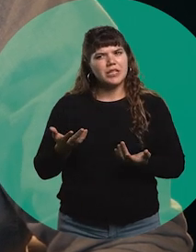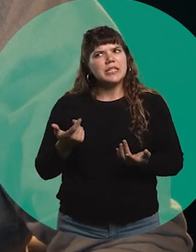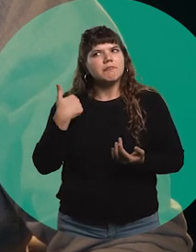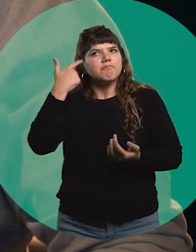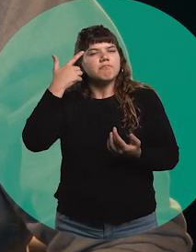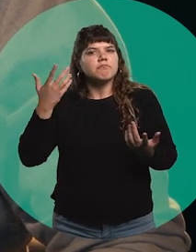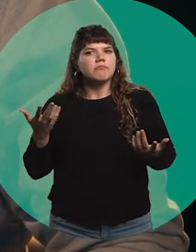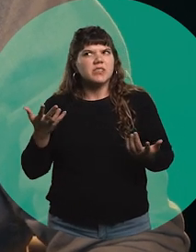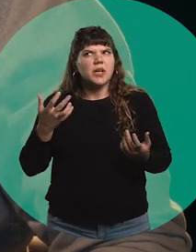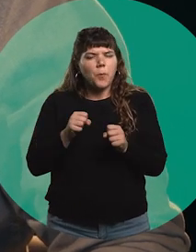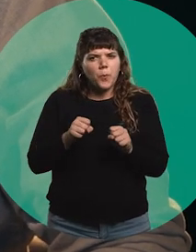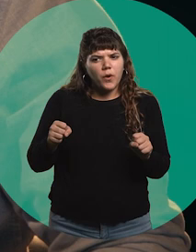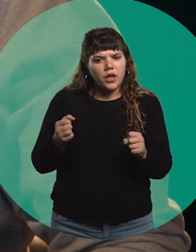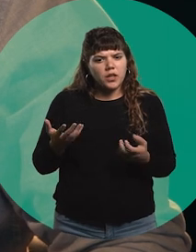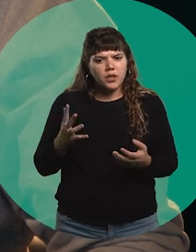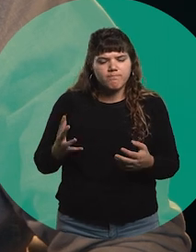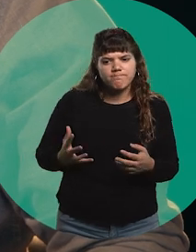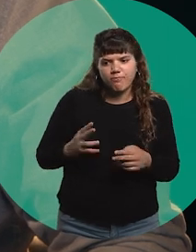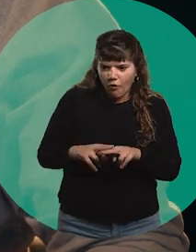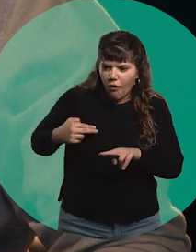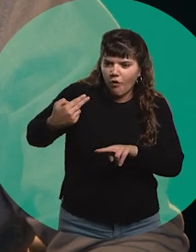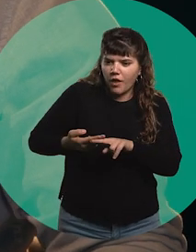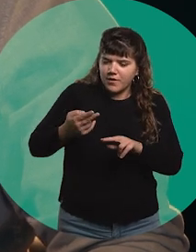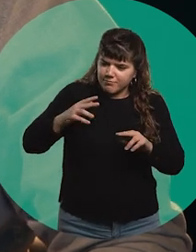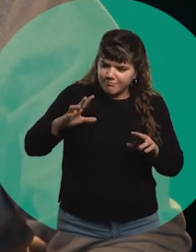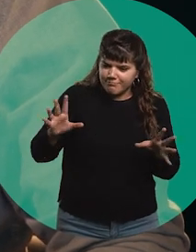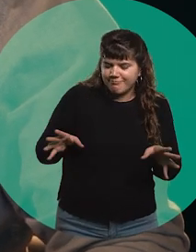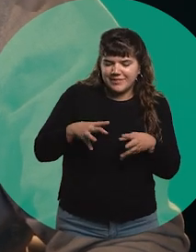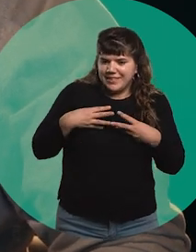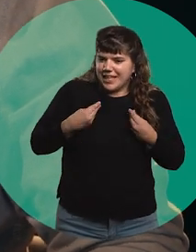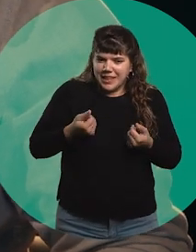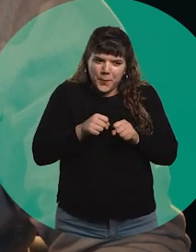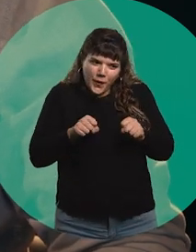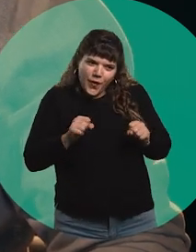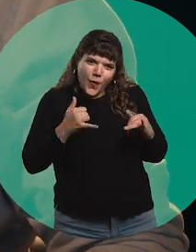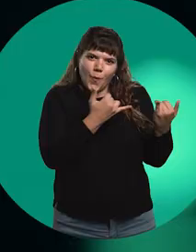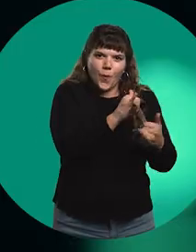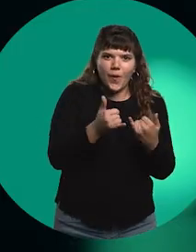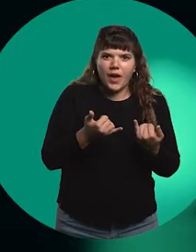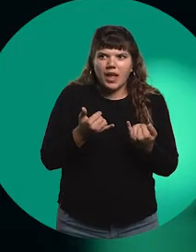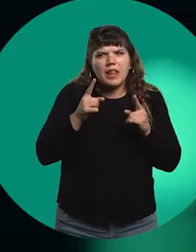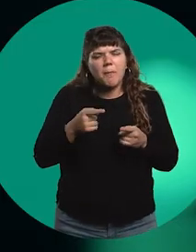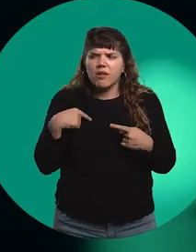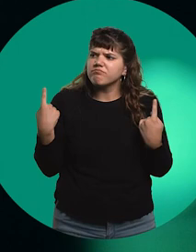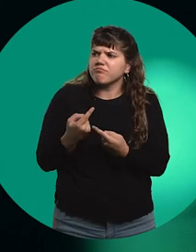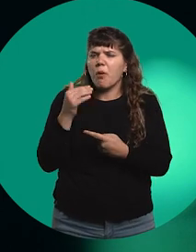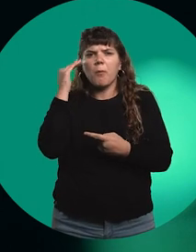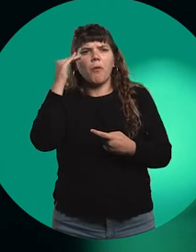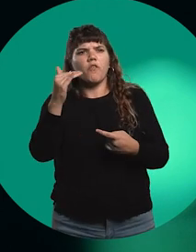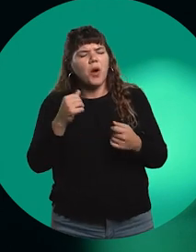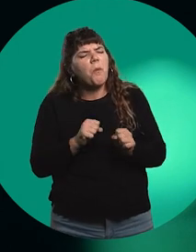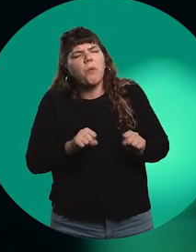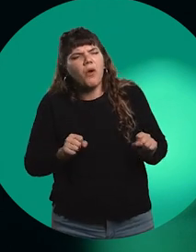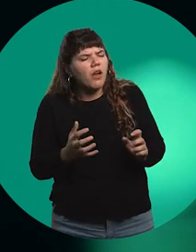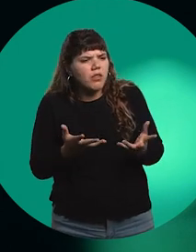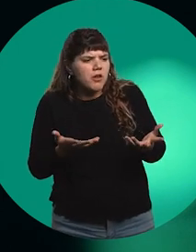¿qué podemos hacer para recuperar el juego desde adultos y qué podemos hacer los docentes, los adultos